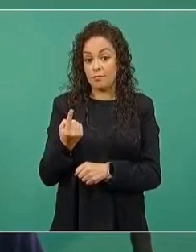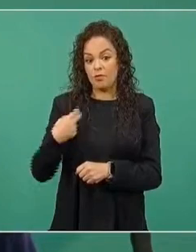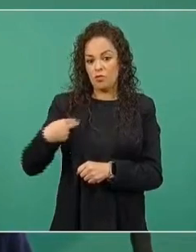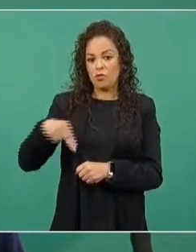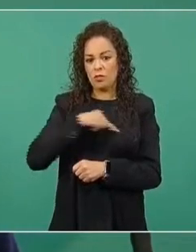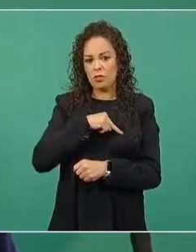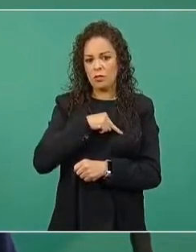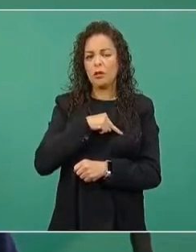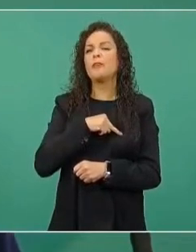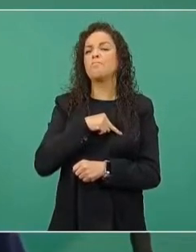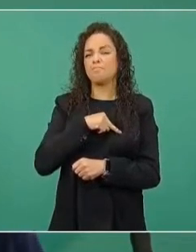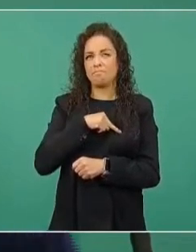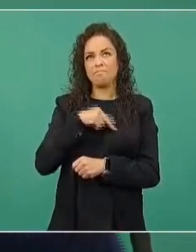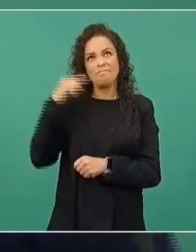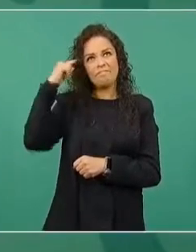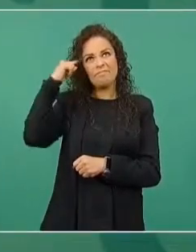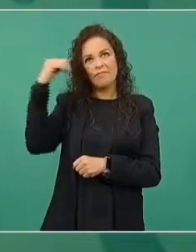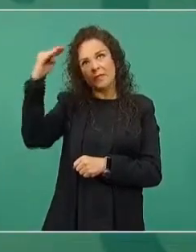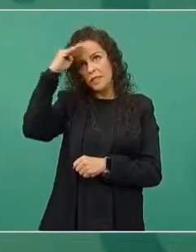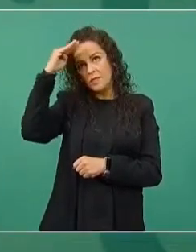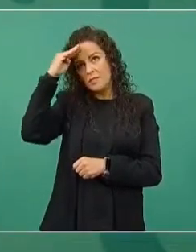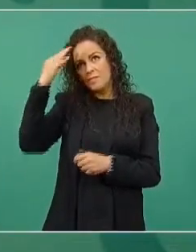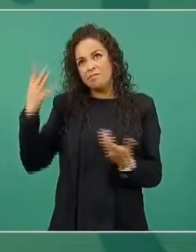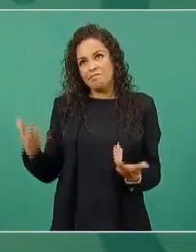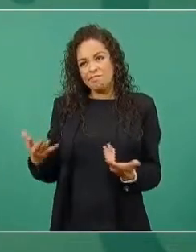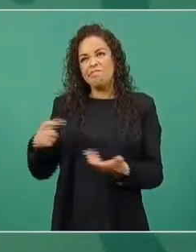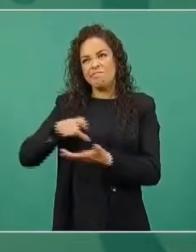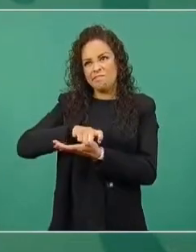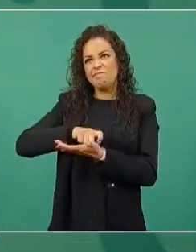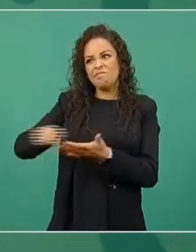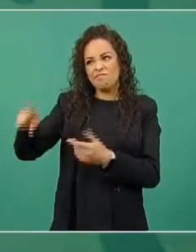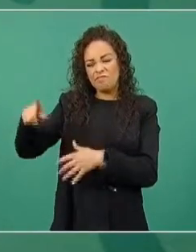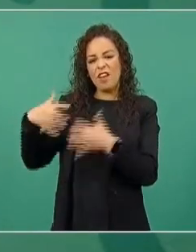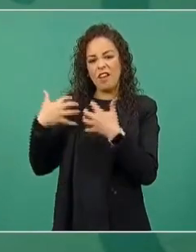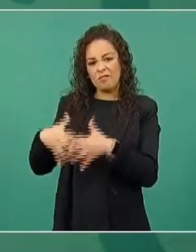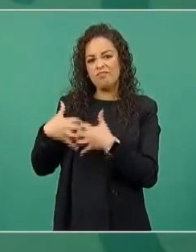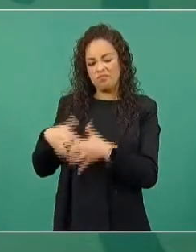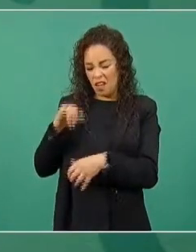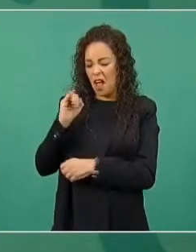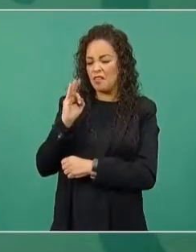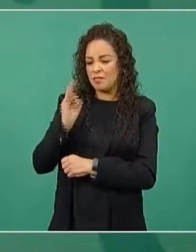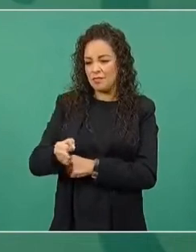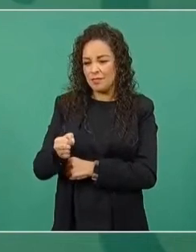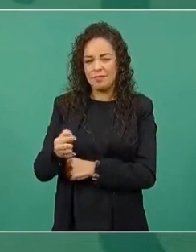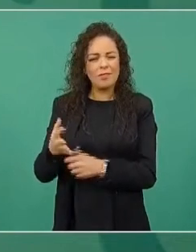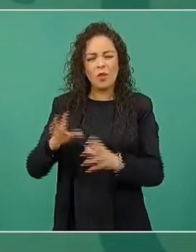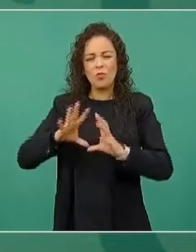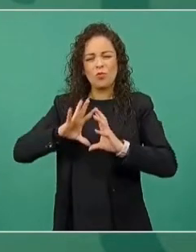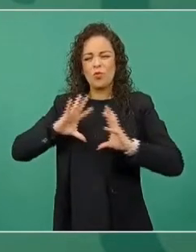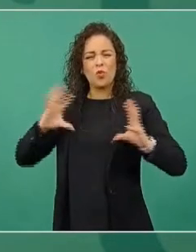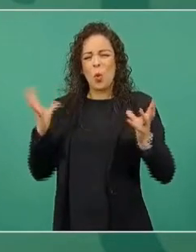decidimos comprar la refinería, en fin, toda la historia.